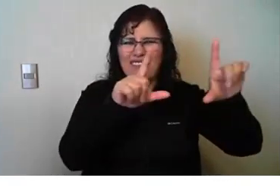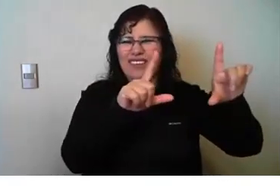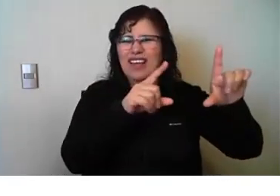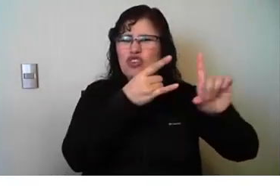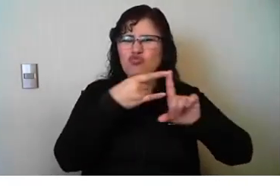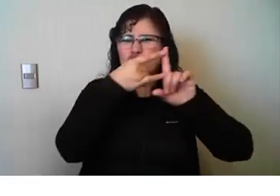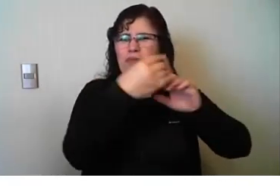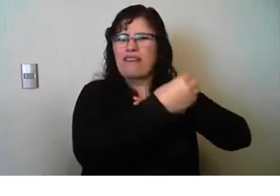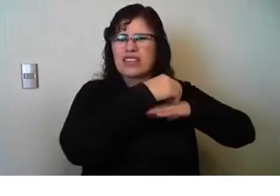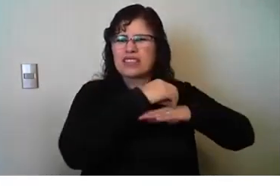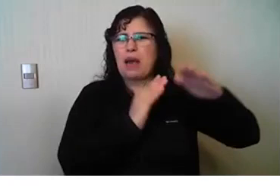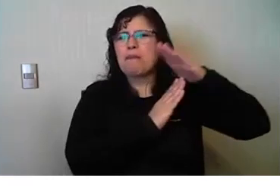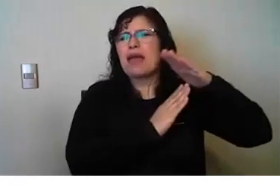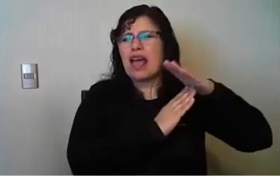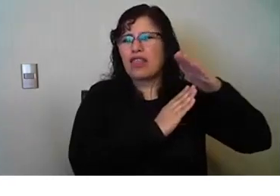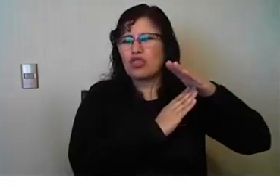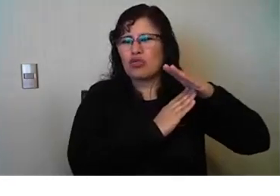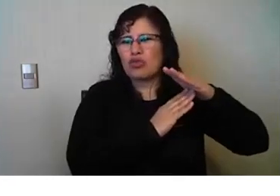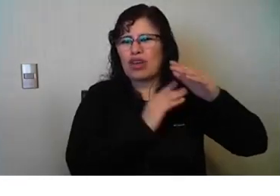Ah, pero, a ver,